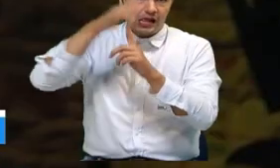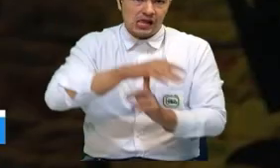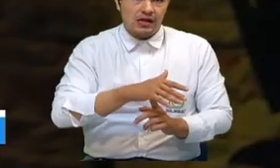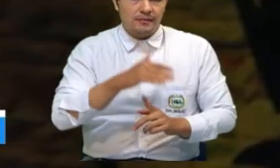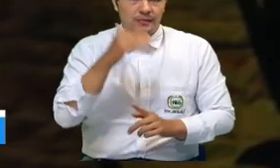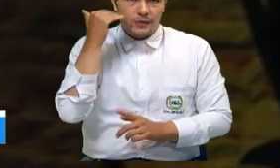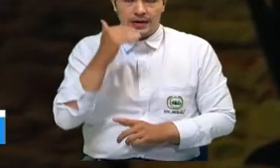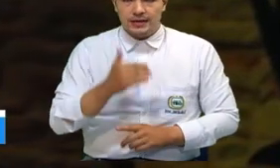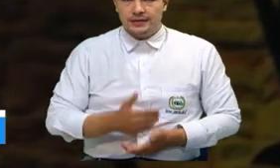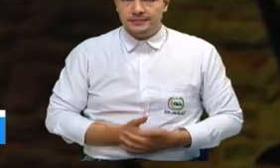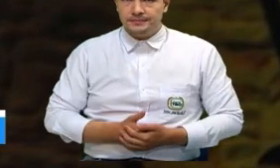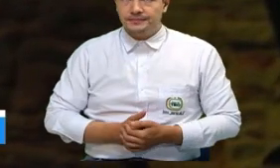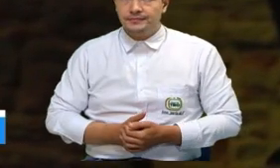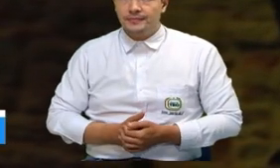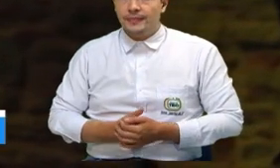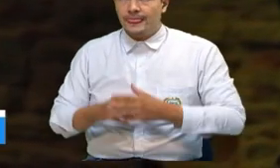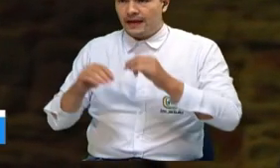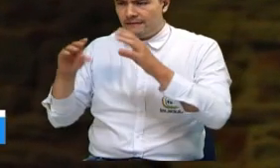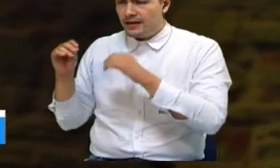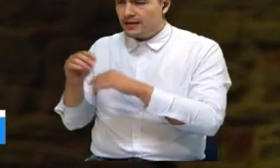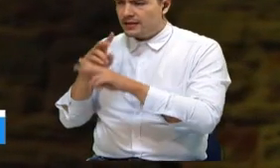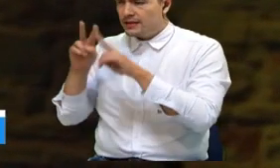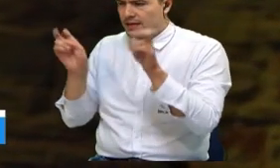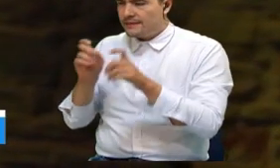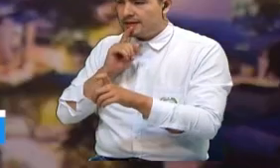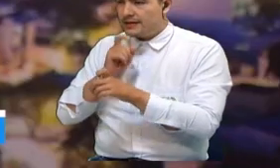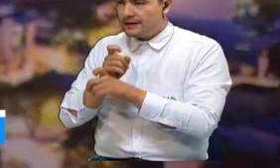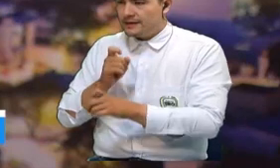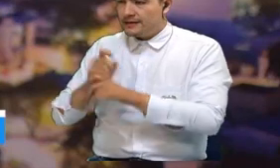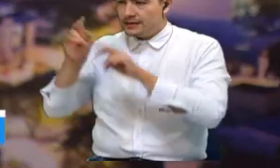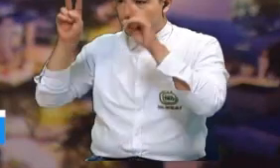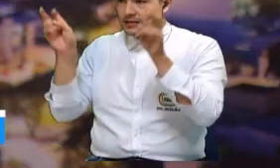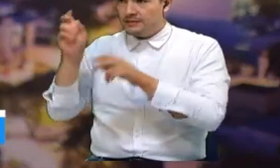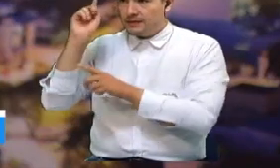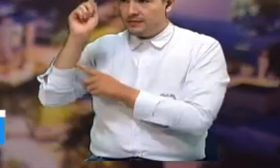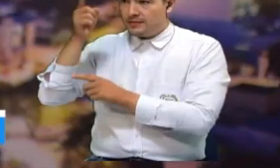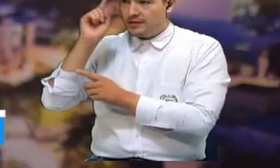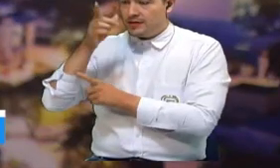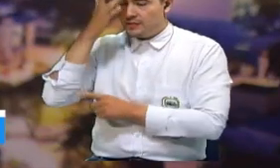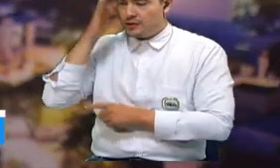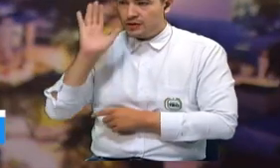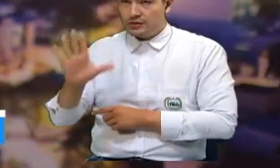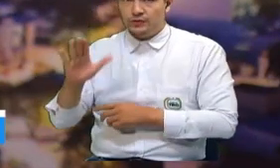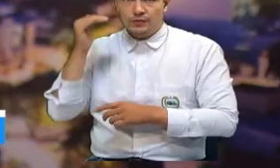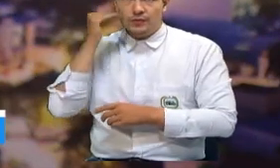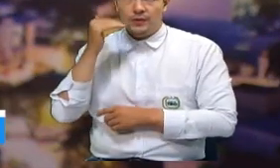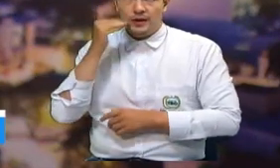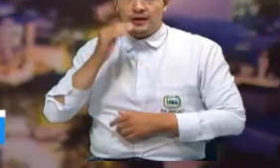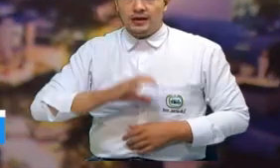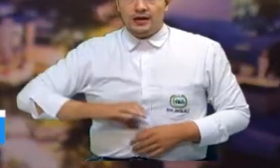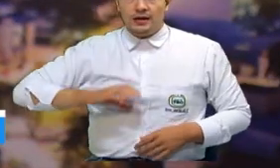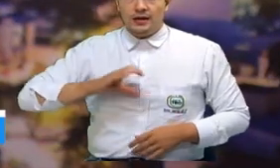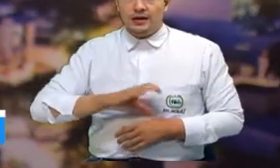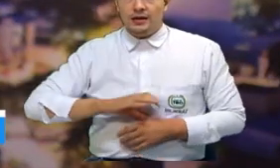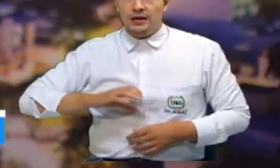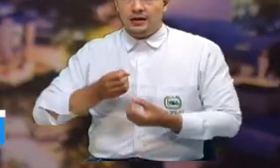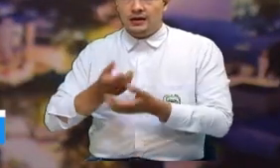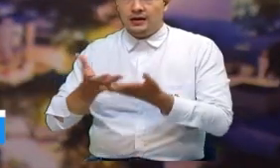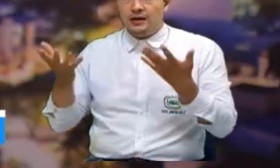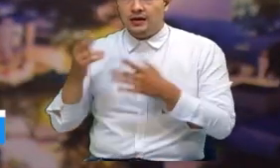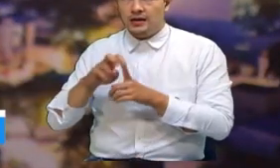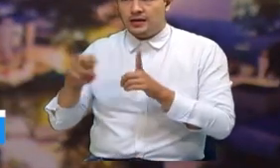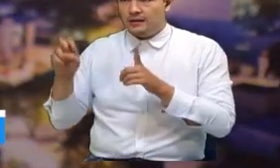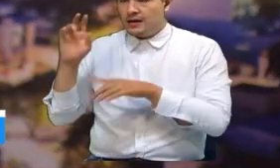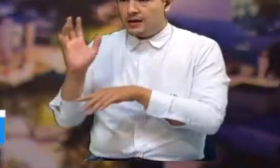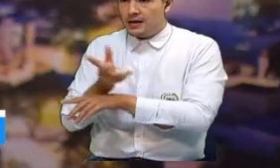hablar de un ámbito que es mucho más complicado y hablamos del tema político, porque esa mujer, ya que se ha caracterizado tanto a